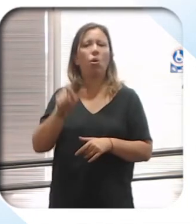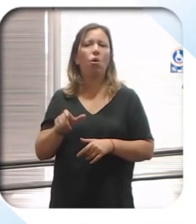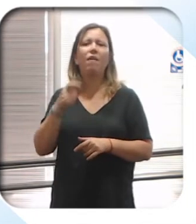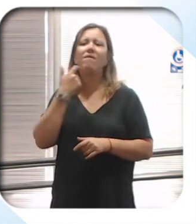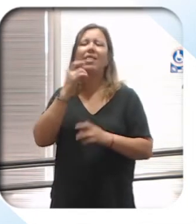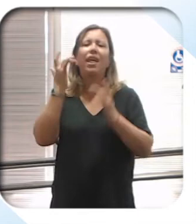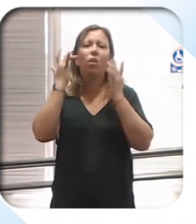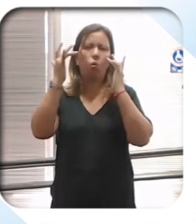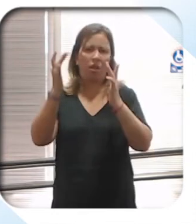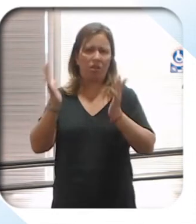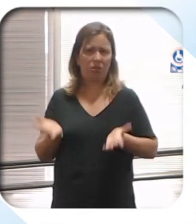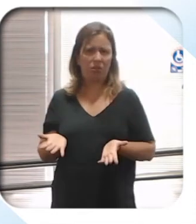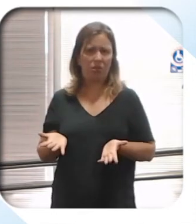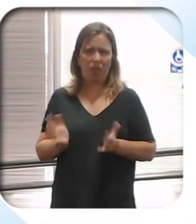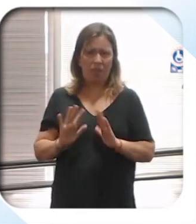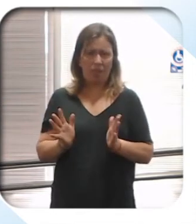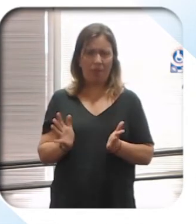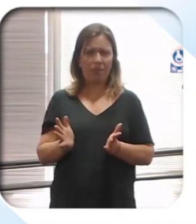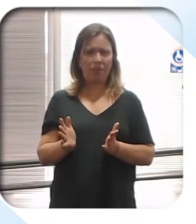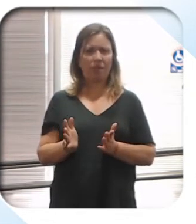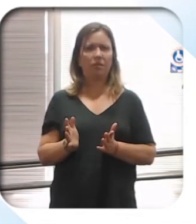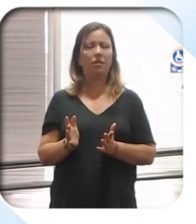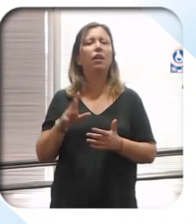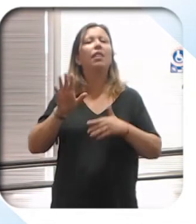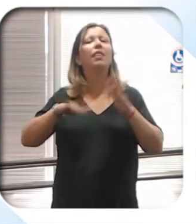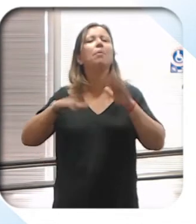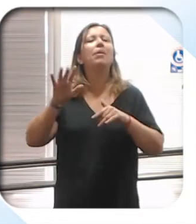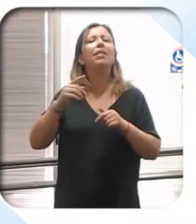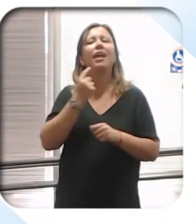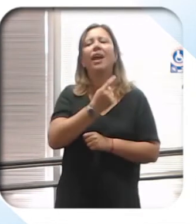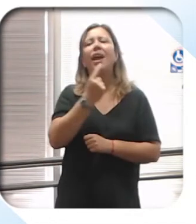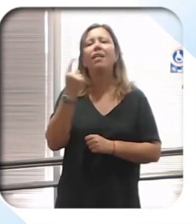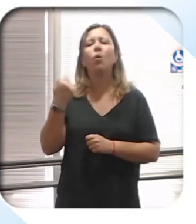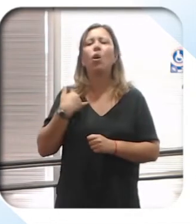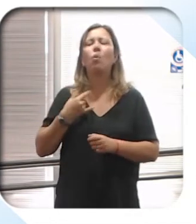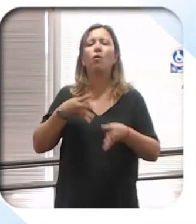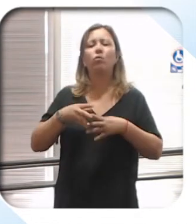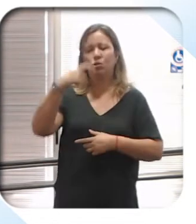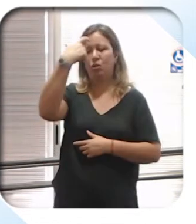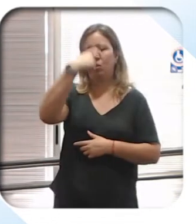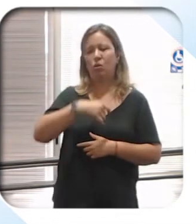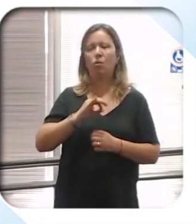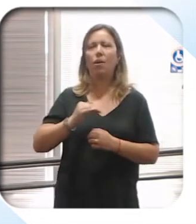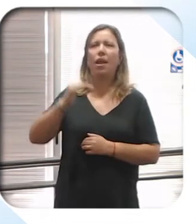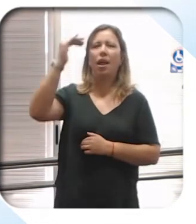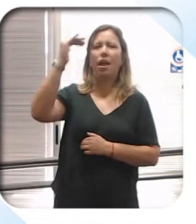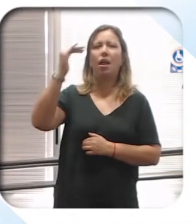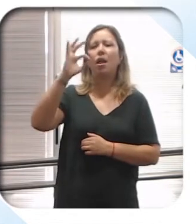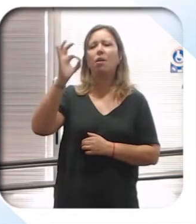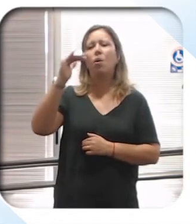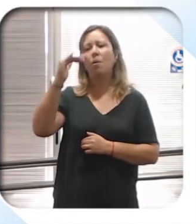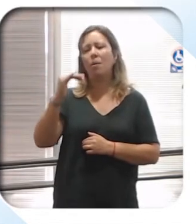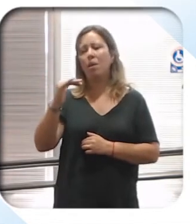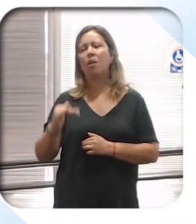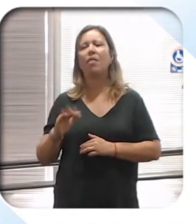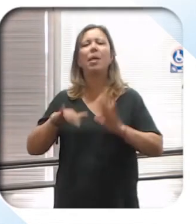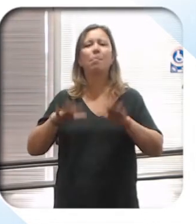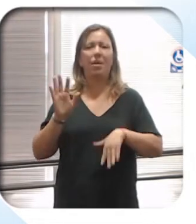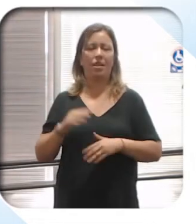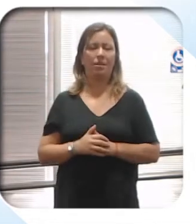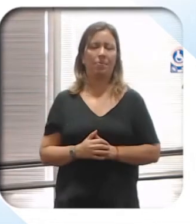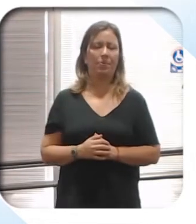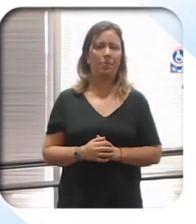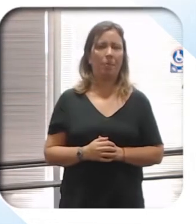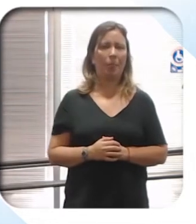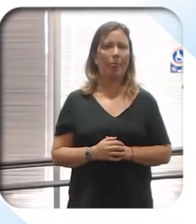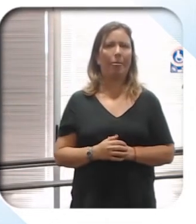están educados. Ahora después vamos a ver que también depende del nivel de funcionamiento, si es alto, mediano o bajo.